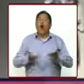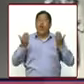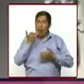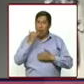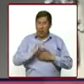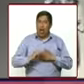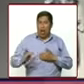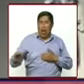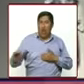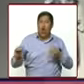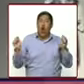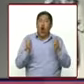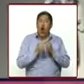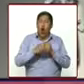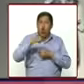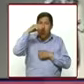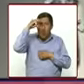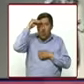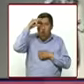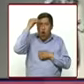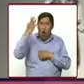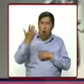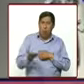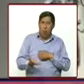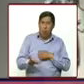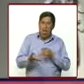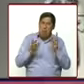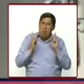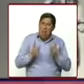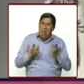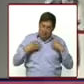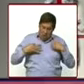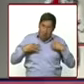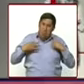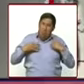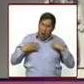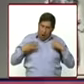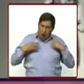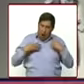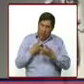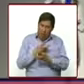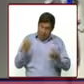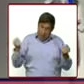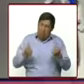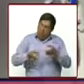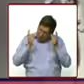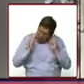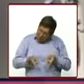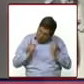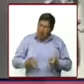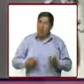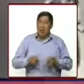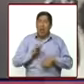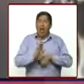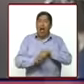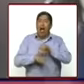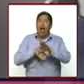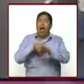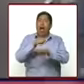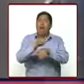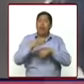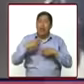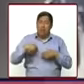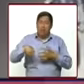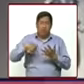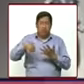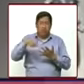estas menores de edad con el sujeto, así con la misma ropa con la que ellas desaparecieron. Caminaban por diferentes